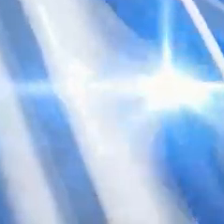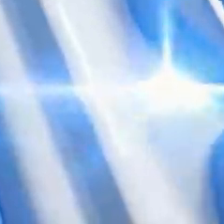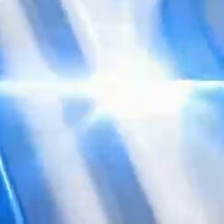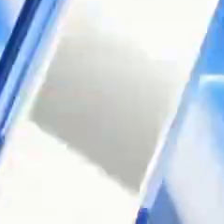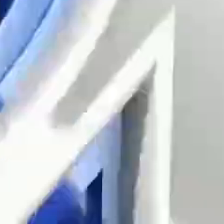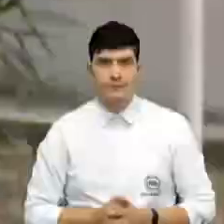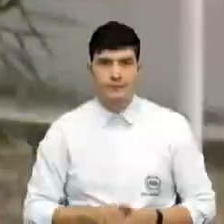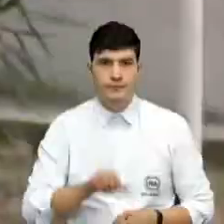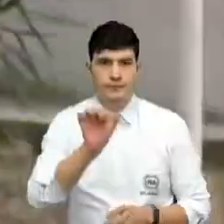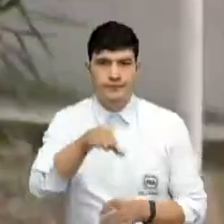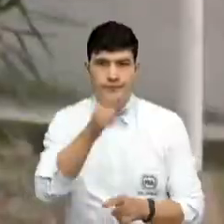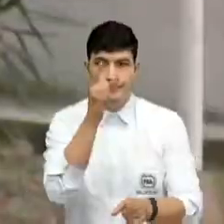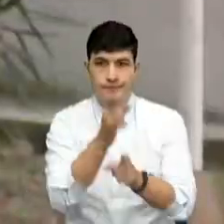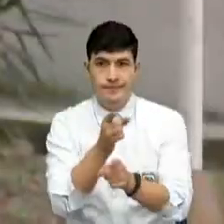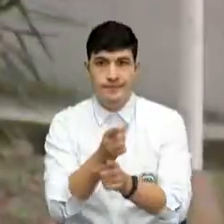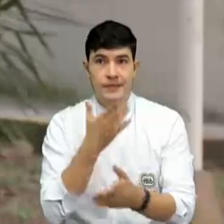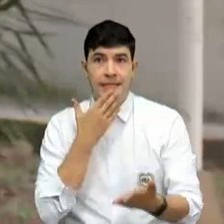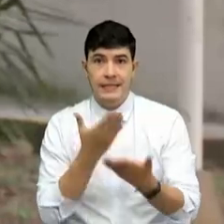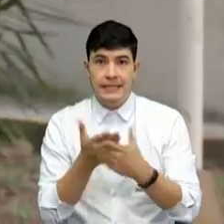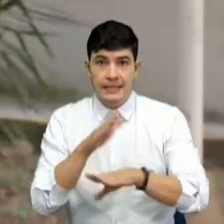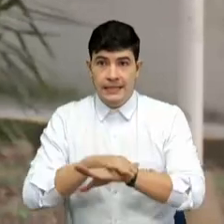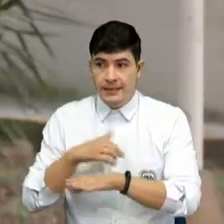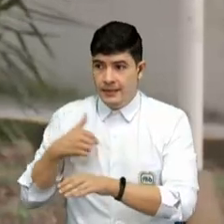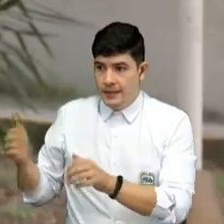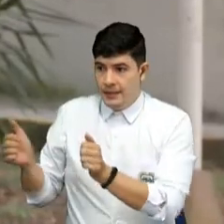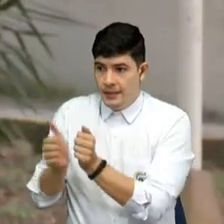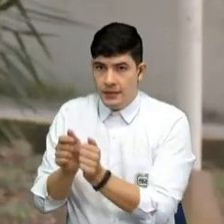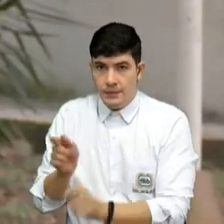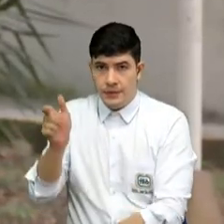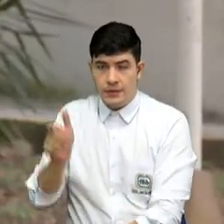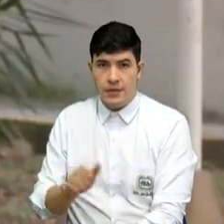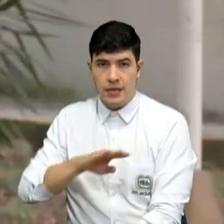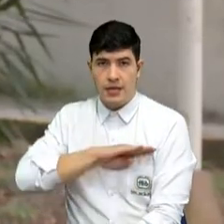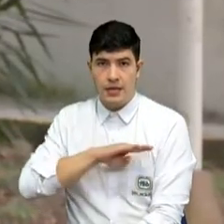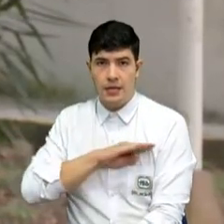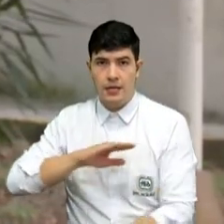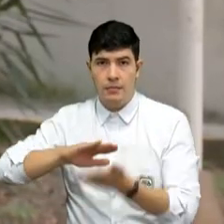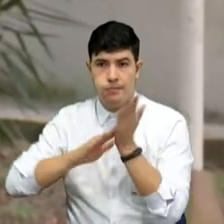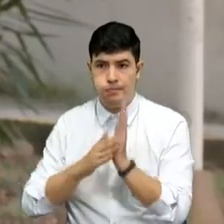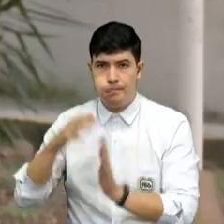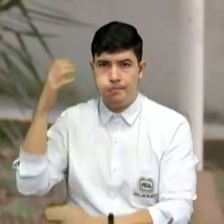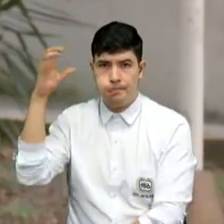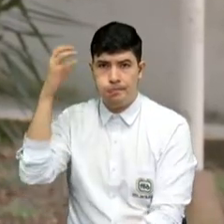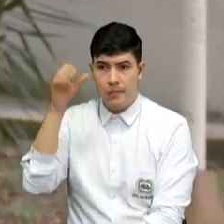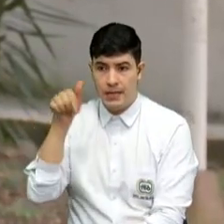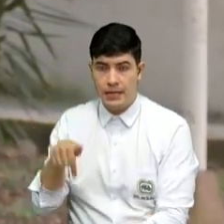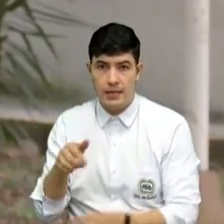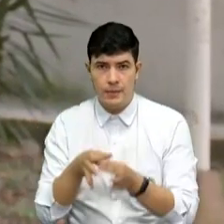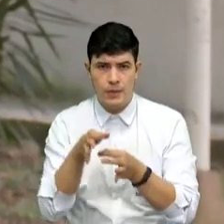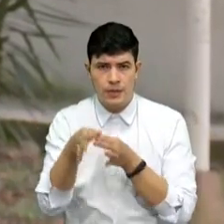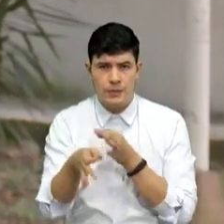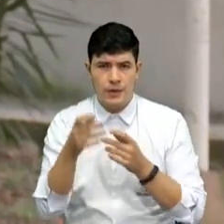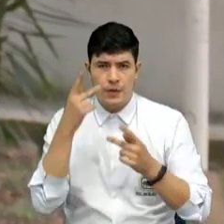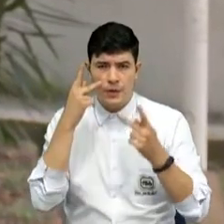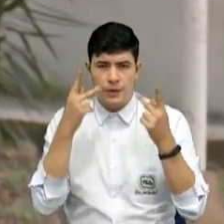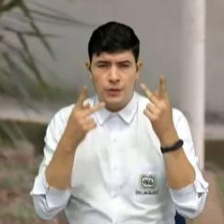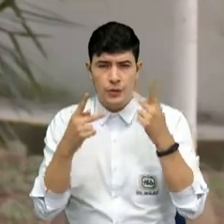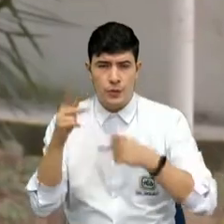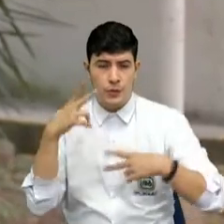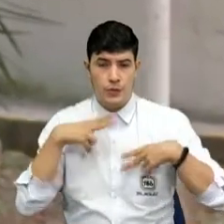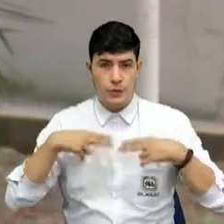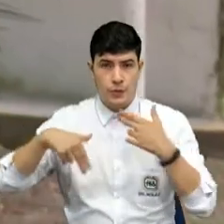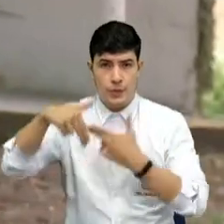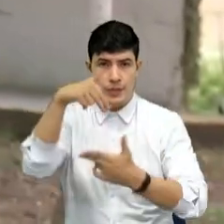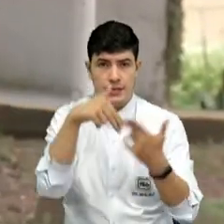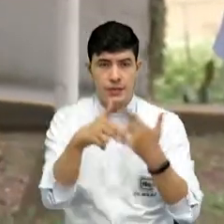Así es, compañeros y televidentes, buenas tardes. Yo estoy con el alcalde de Florida Blanca, Miguel Moreno, porque este es un municipio turístico y dulcero por excelencia. Él